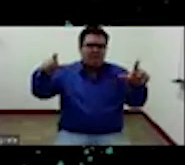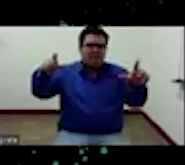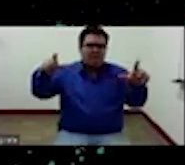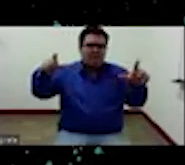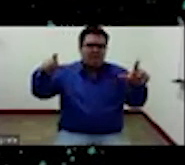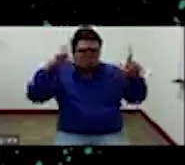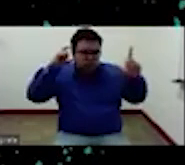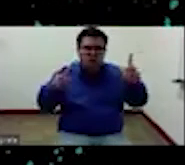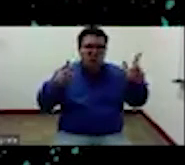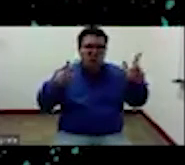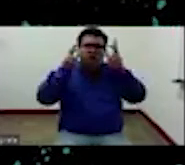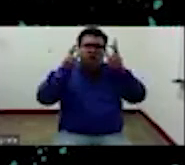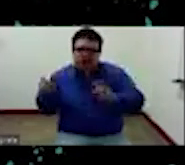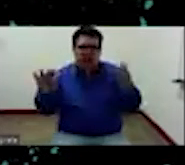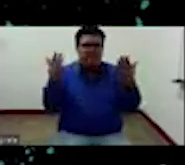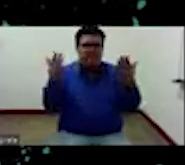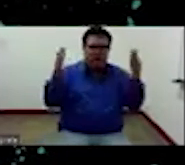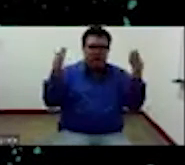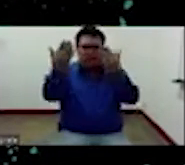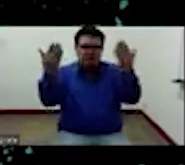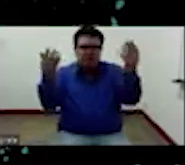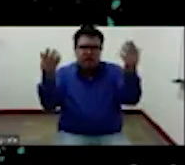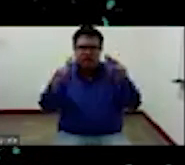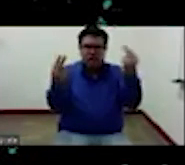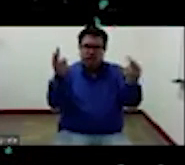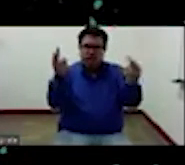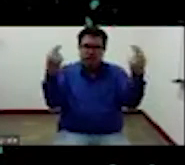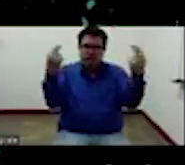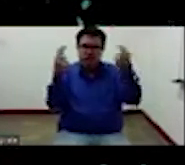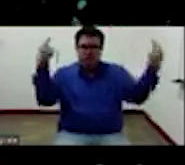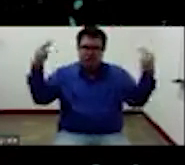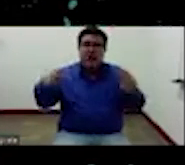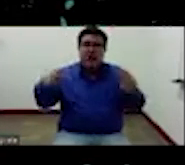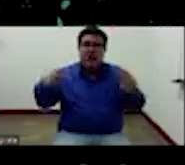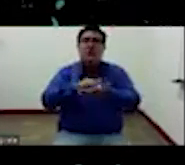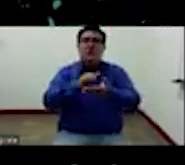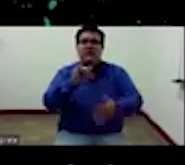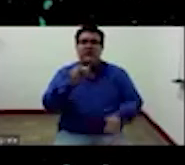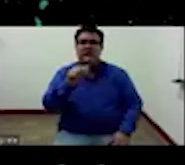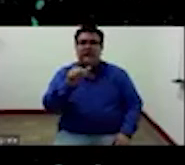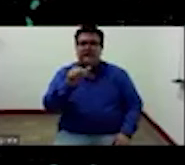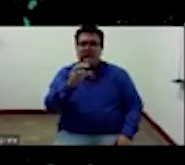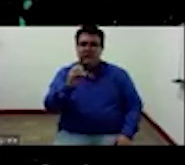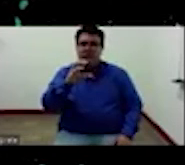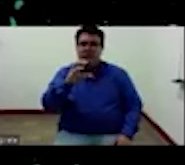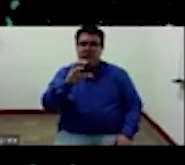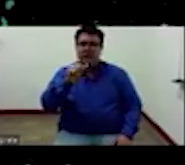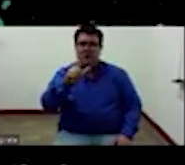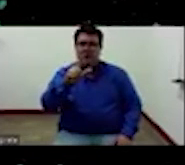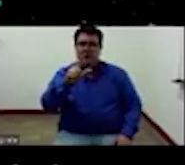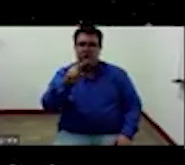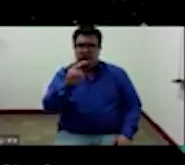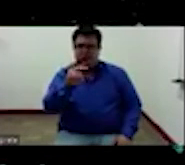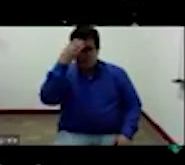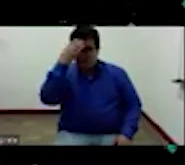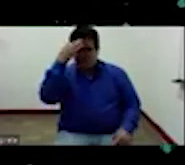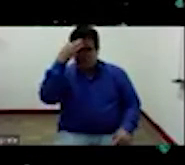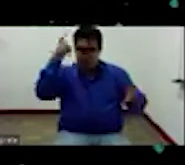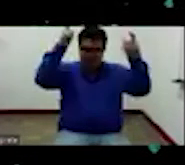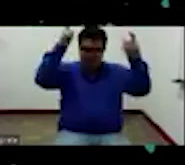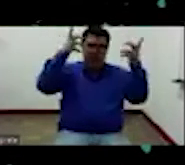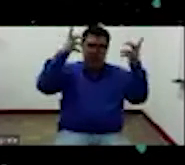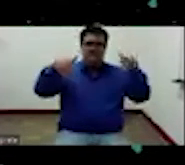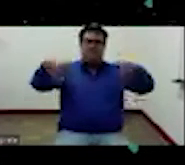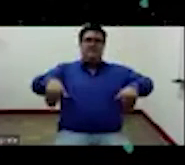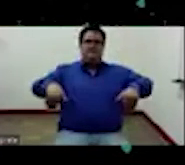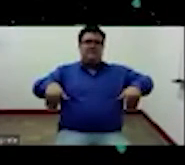etcétera, de la visión. Para Ítalo Calvino, el Rey Escucha era un rey que no podía moverse de su trono porque alguien más se